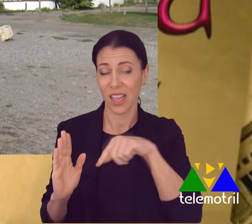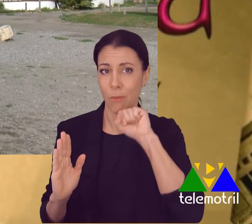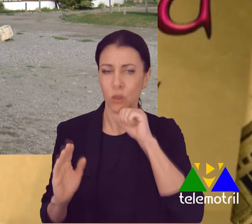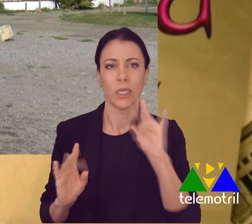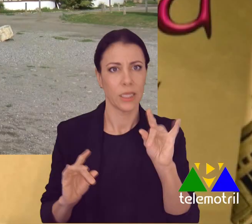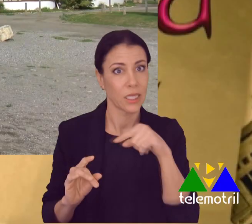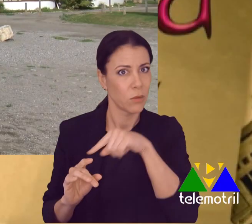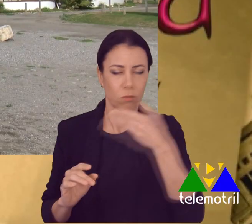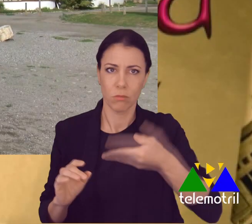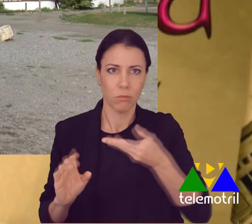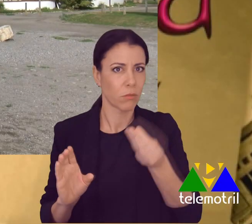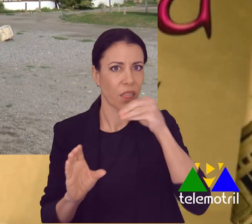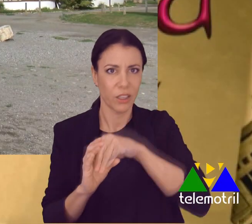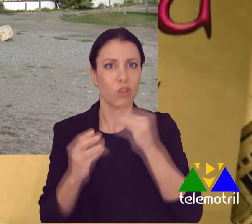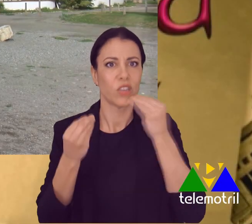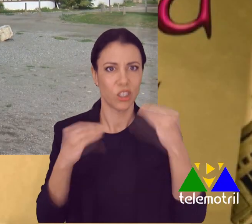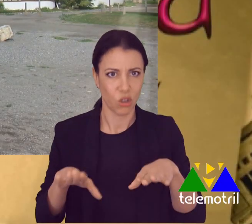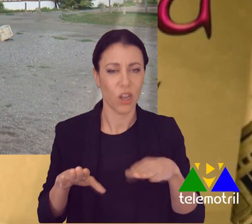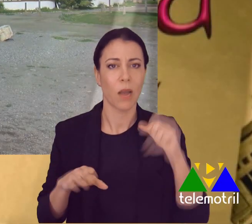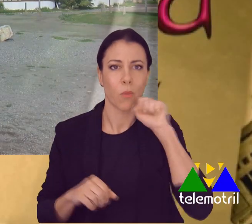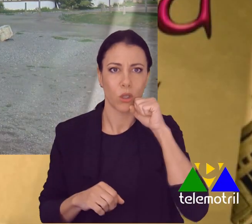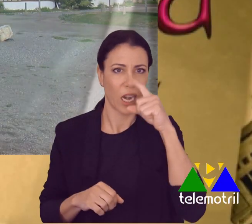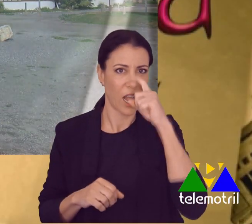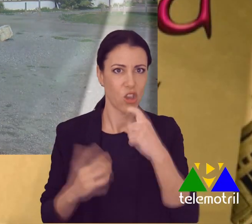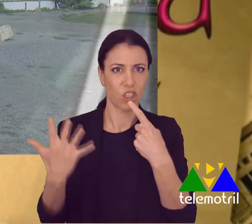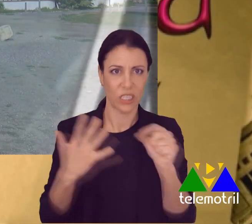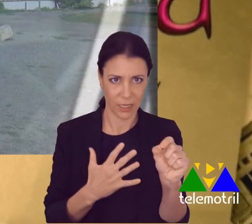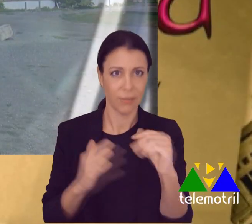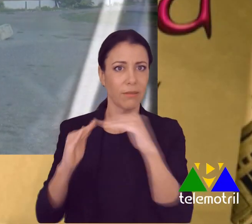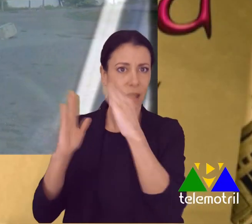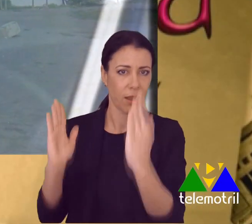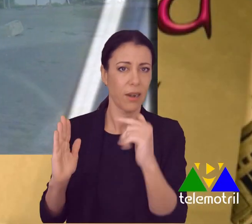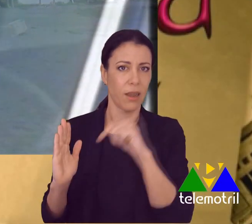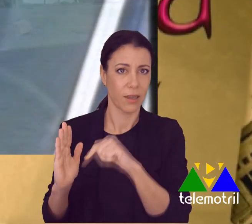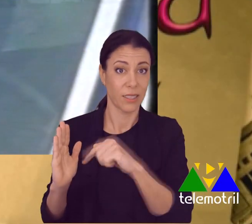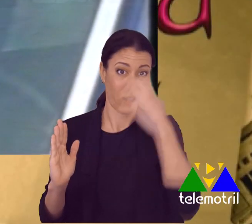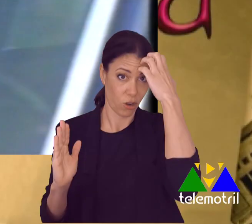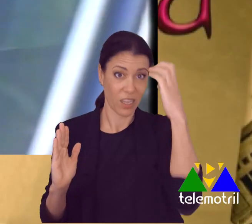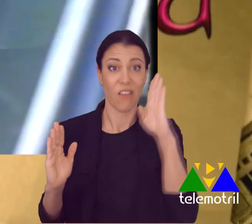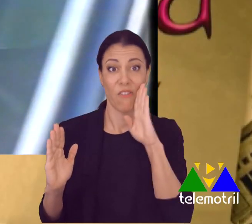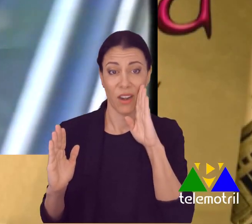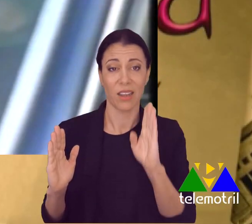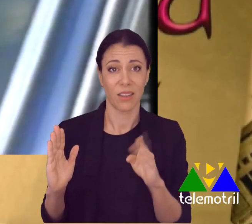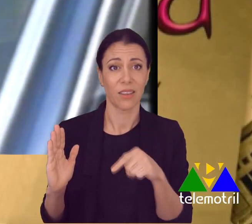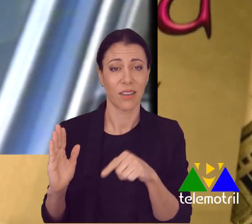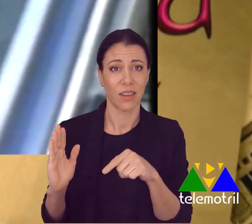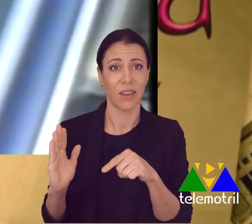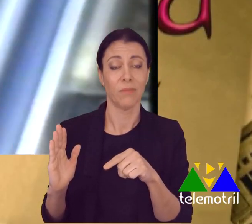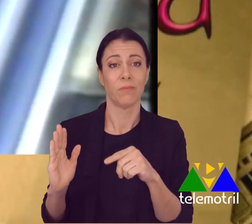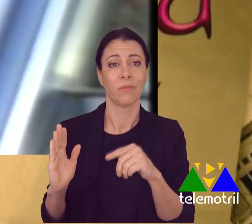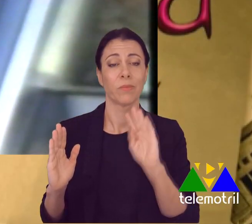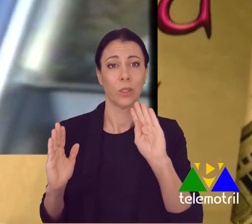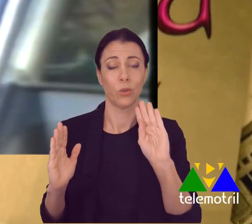la historia, pues, de los años 60 en Motril, ¿no? La finca Trida de la residencia de los